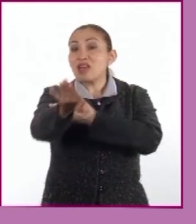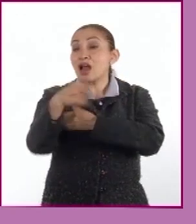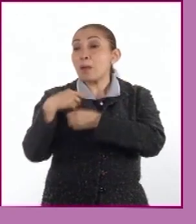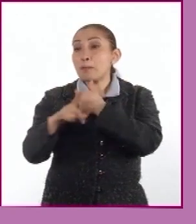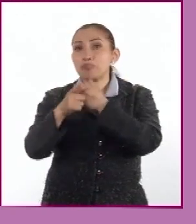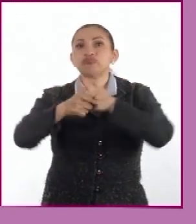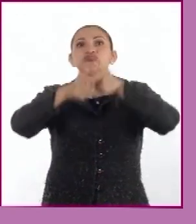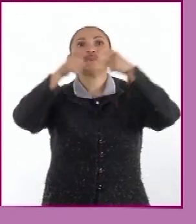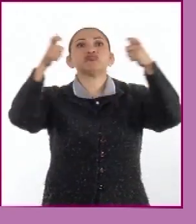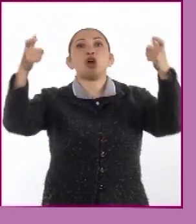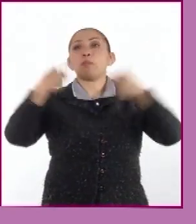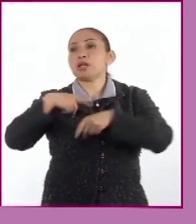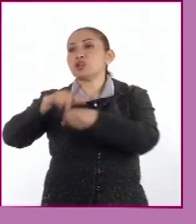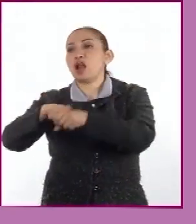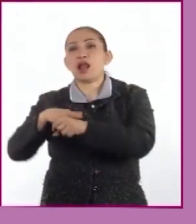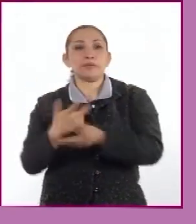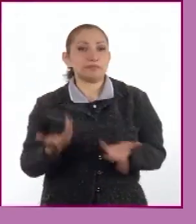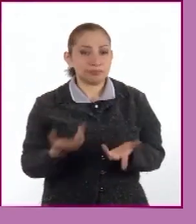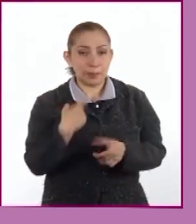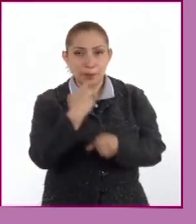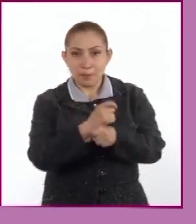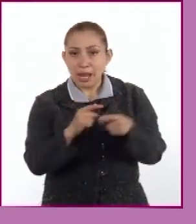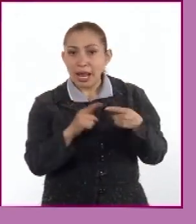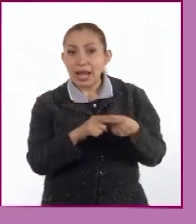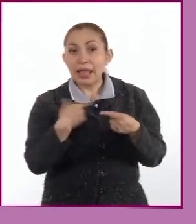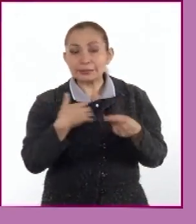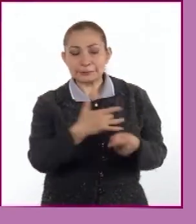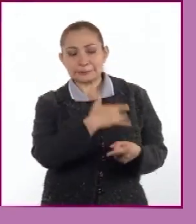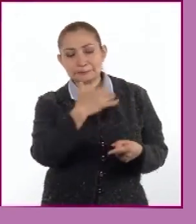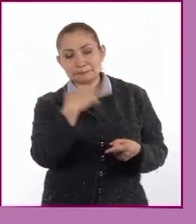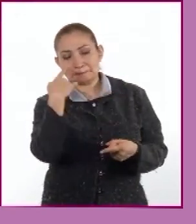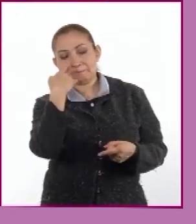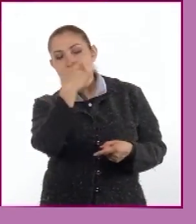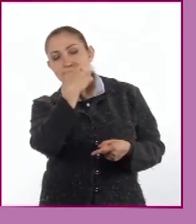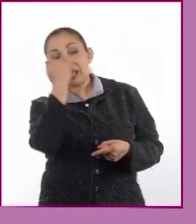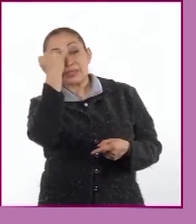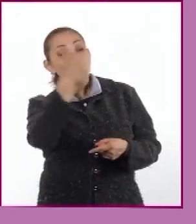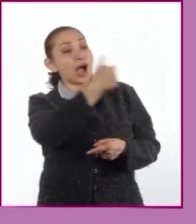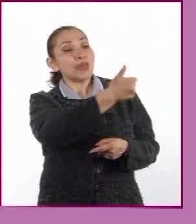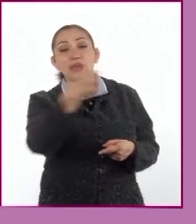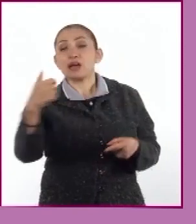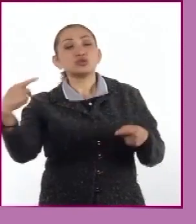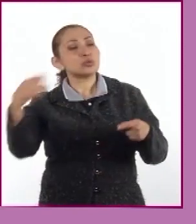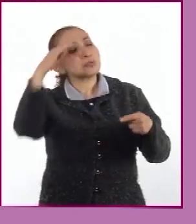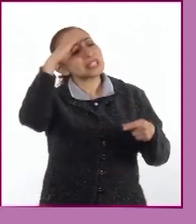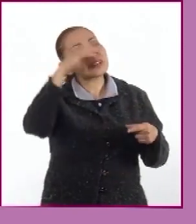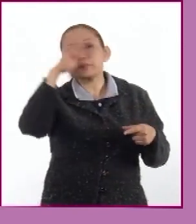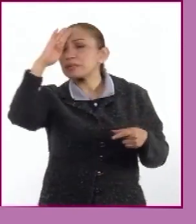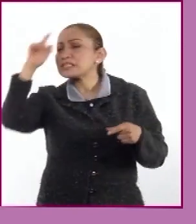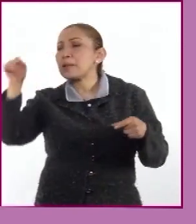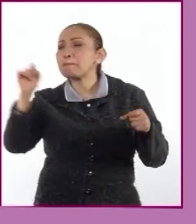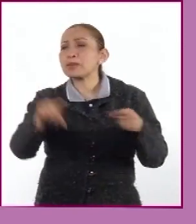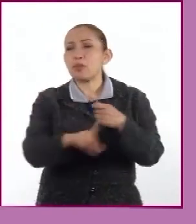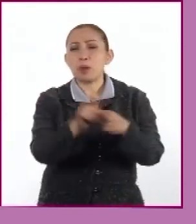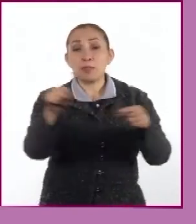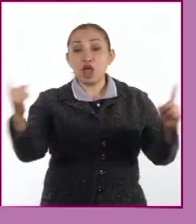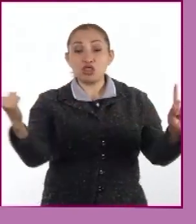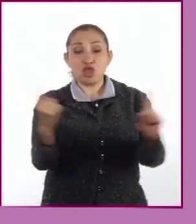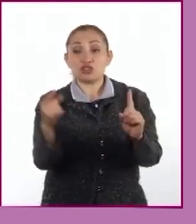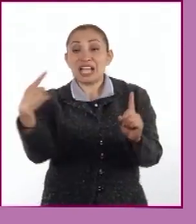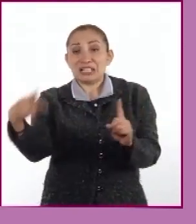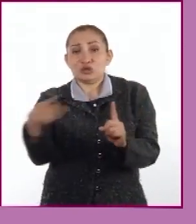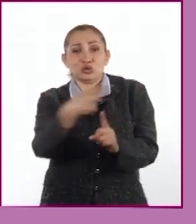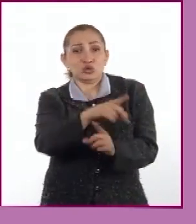problema algo personal. El primer elemento es la percepción, que es la idea que cada parte tiene sobre la situación. Ambas personas ejercen